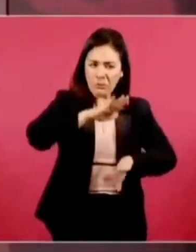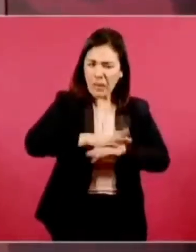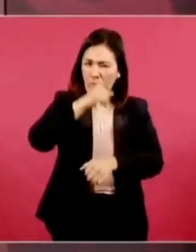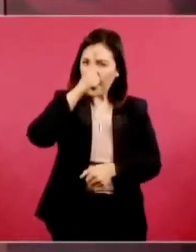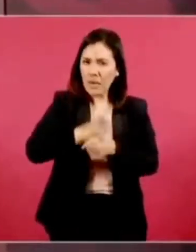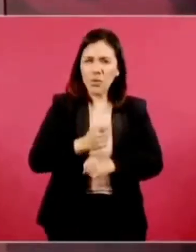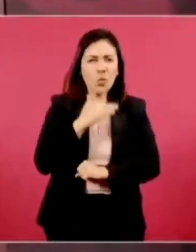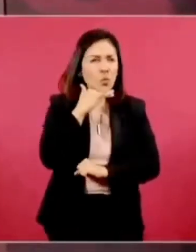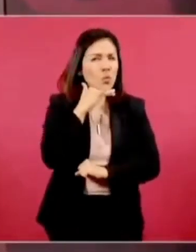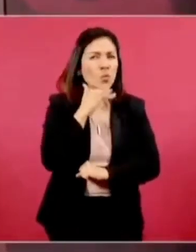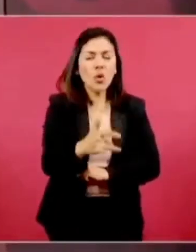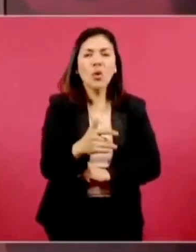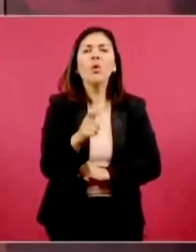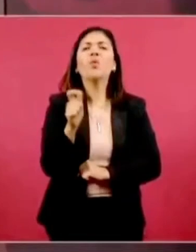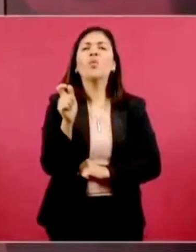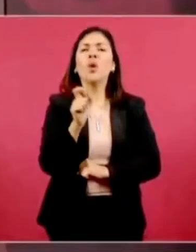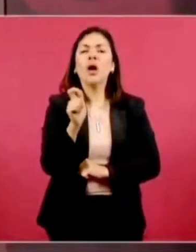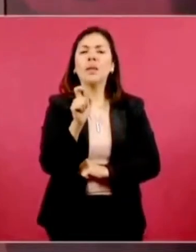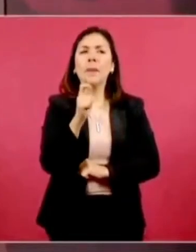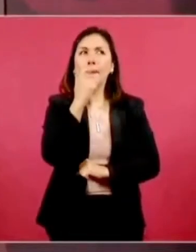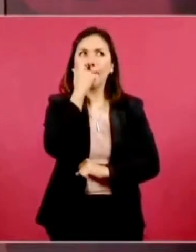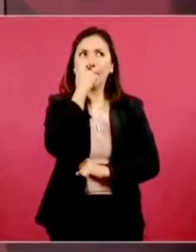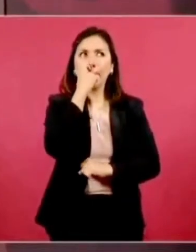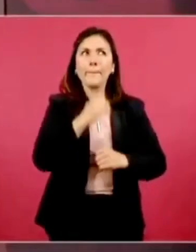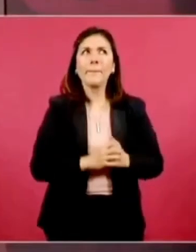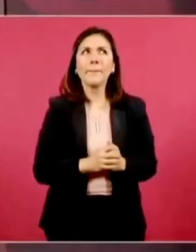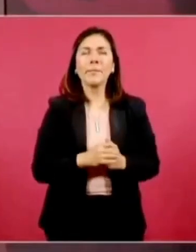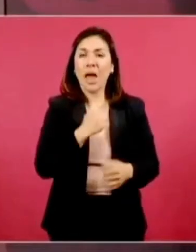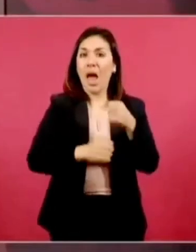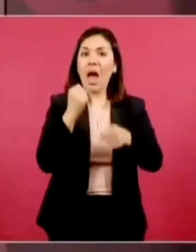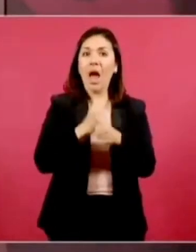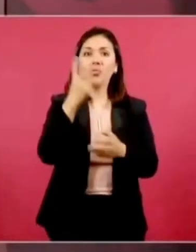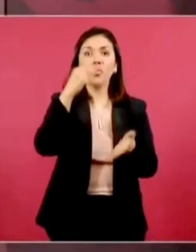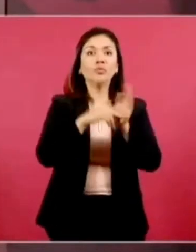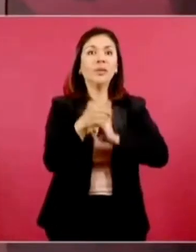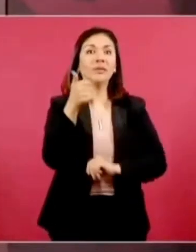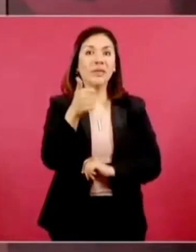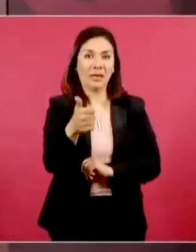sucia fue la del 2006.